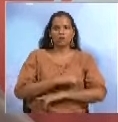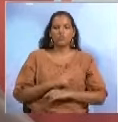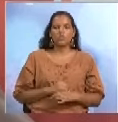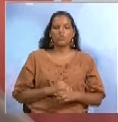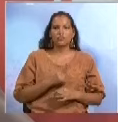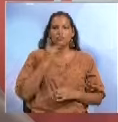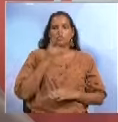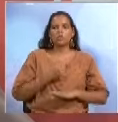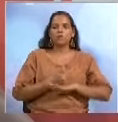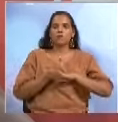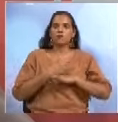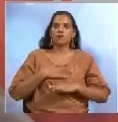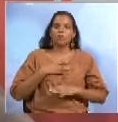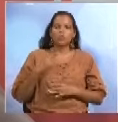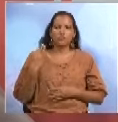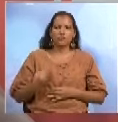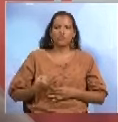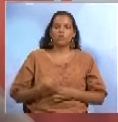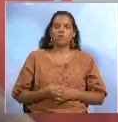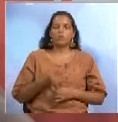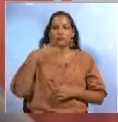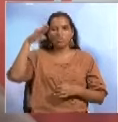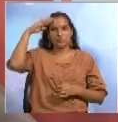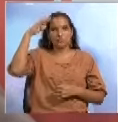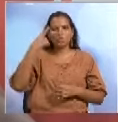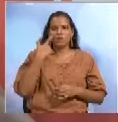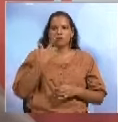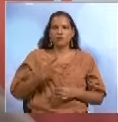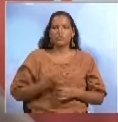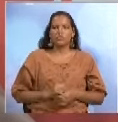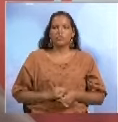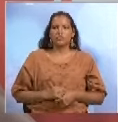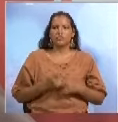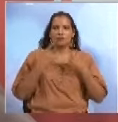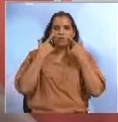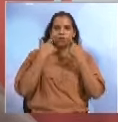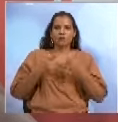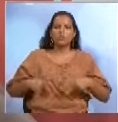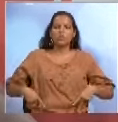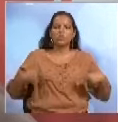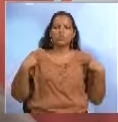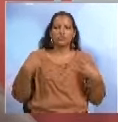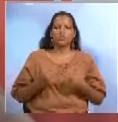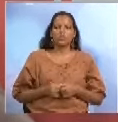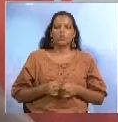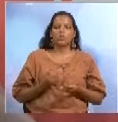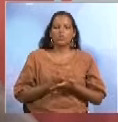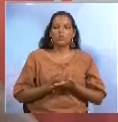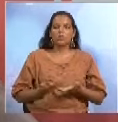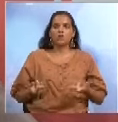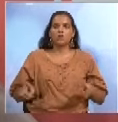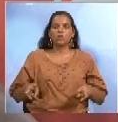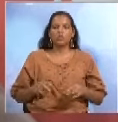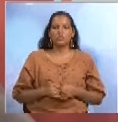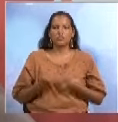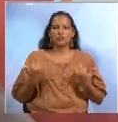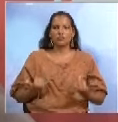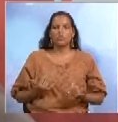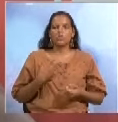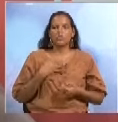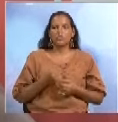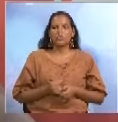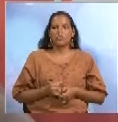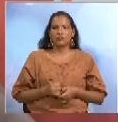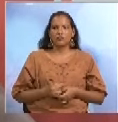por seguridad y presencia y patrullaje policial. Quieren precautelar sus vidas, sus pertenencias, sobre todo, que hoy por hoy están